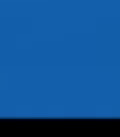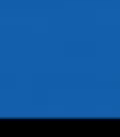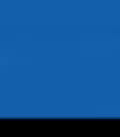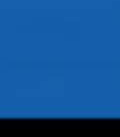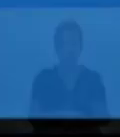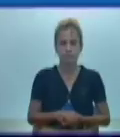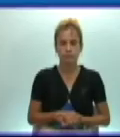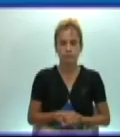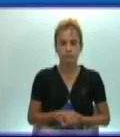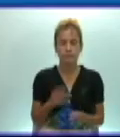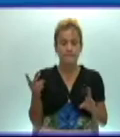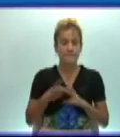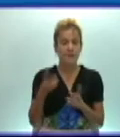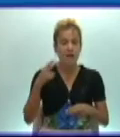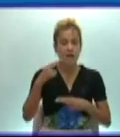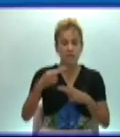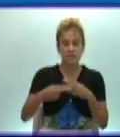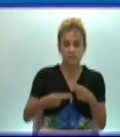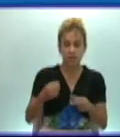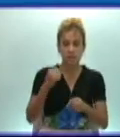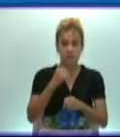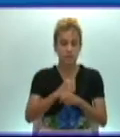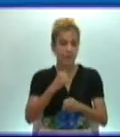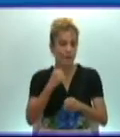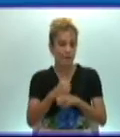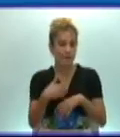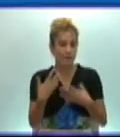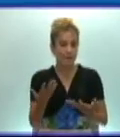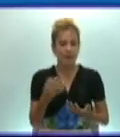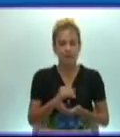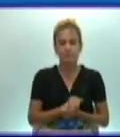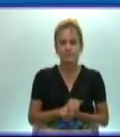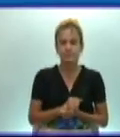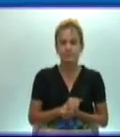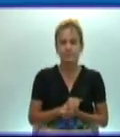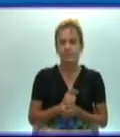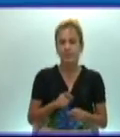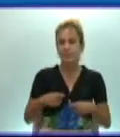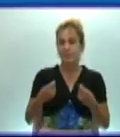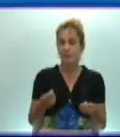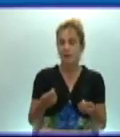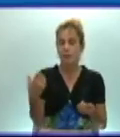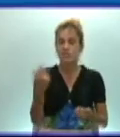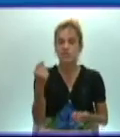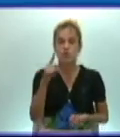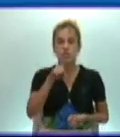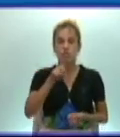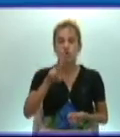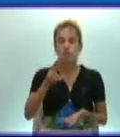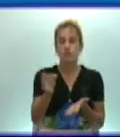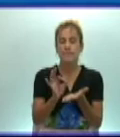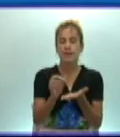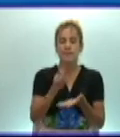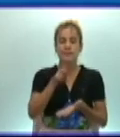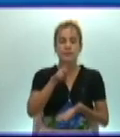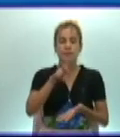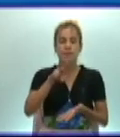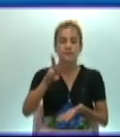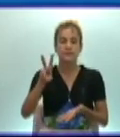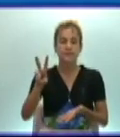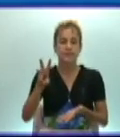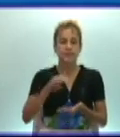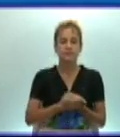Para realizar y trabajar con su libro de texto de español, les proponemos el ejercicio 12 de la página